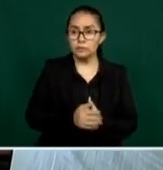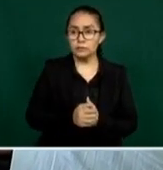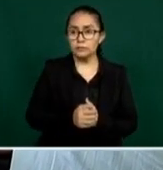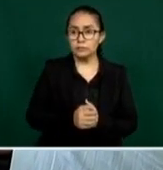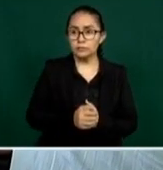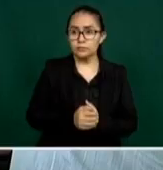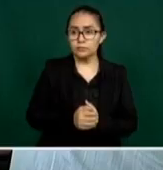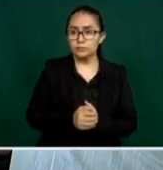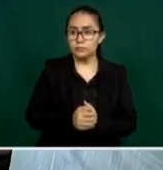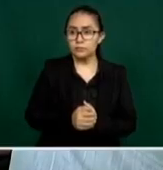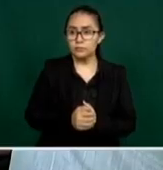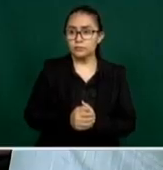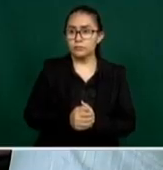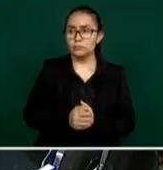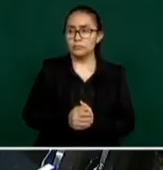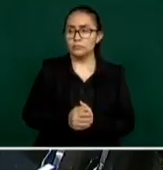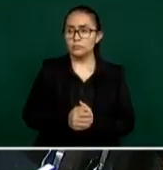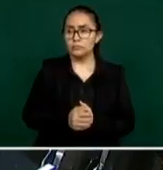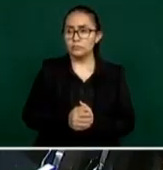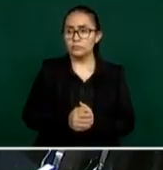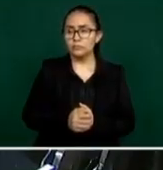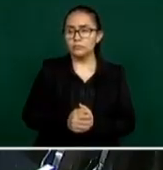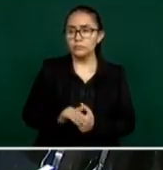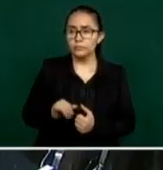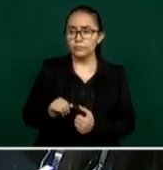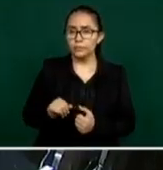contestarme eso, señor? Por favor, gracias. Pues mire,